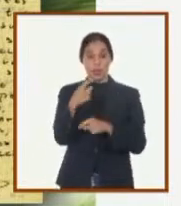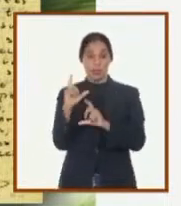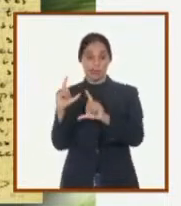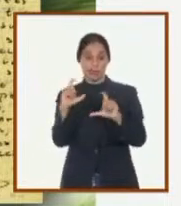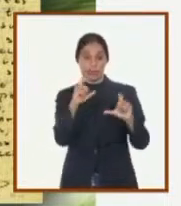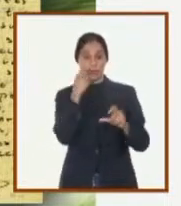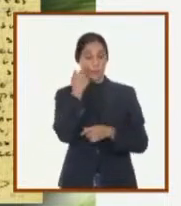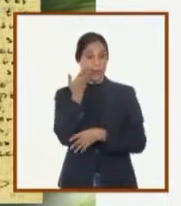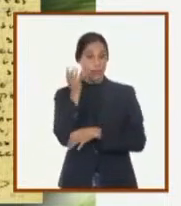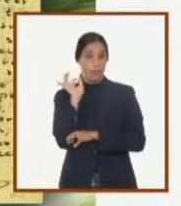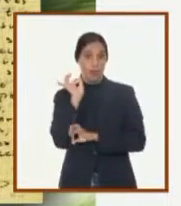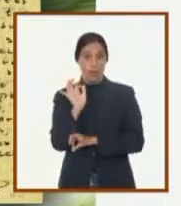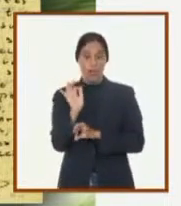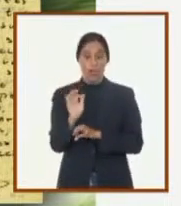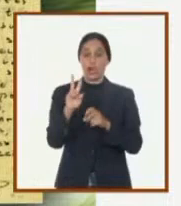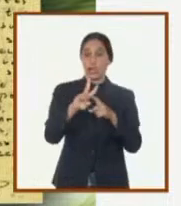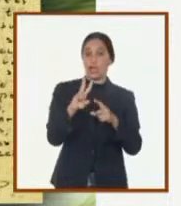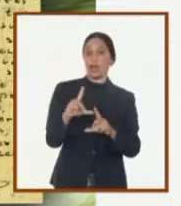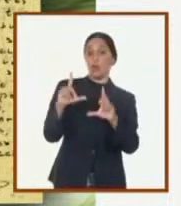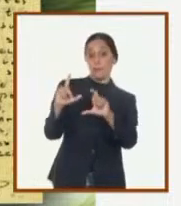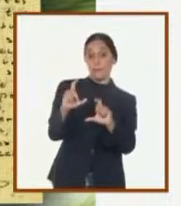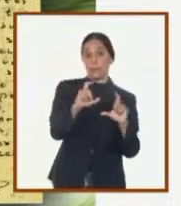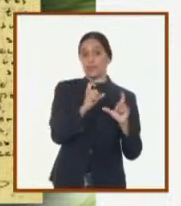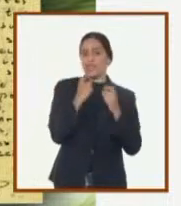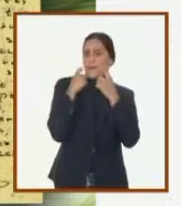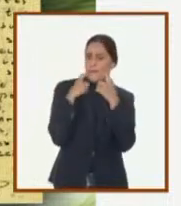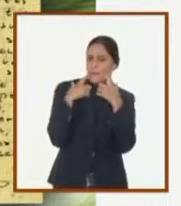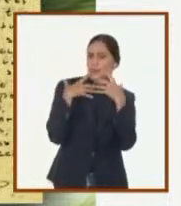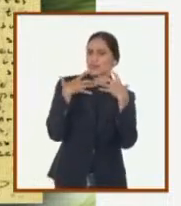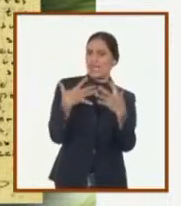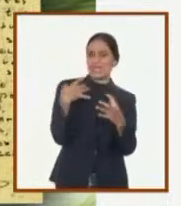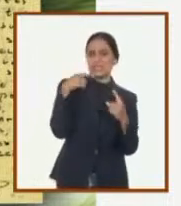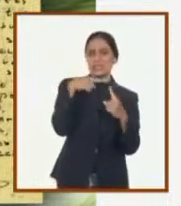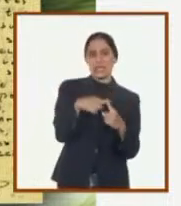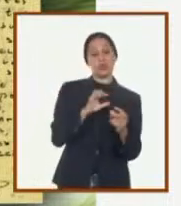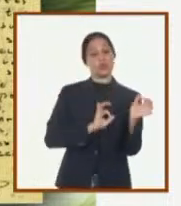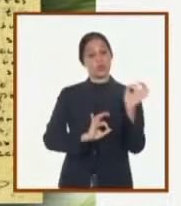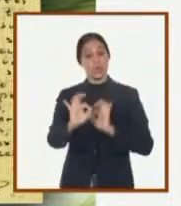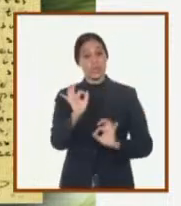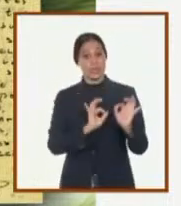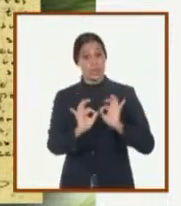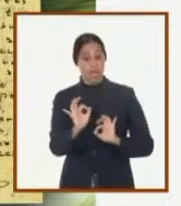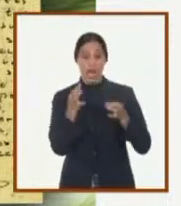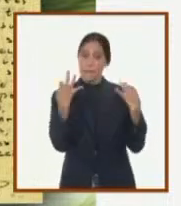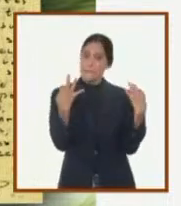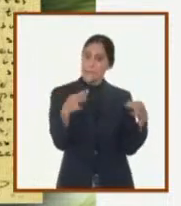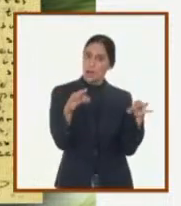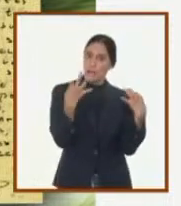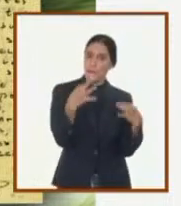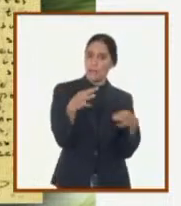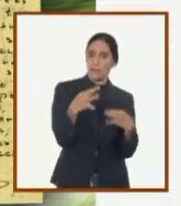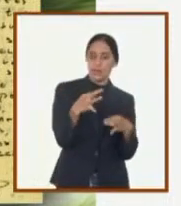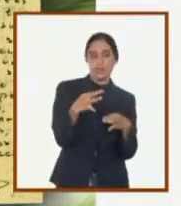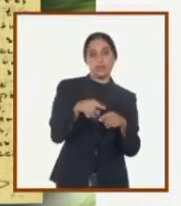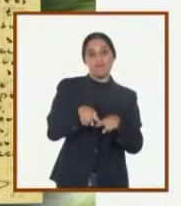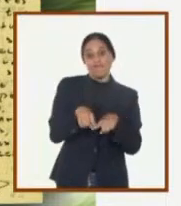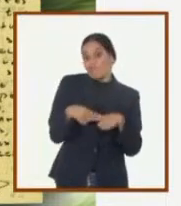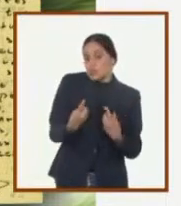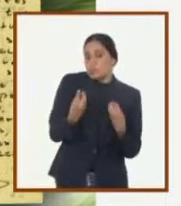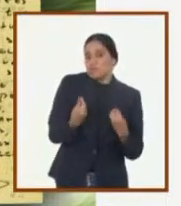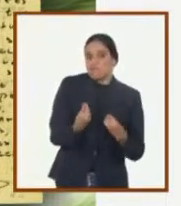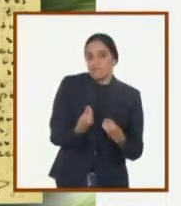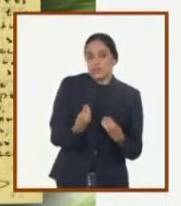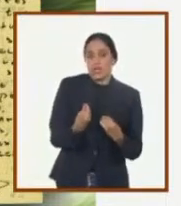eh le está diciendo la importancia de conservar los documentos porque el documento es uno de los